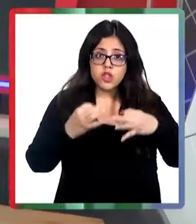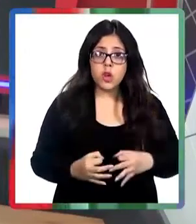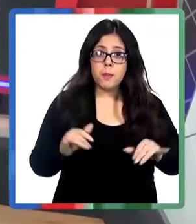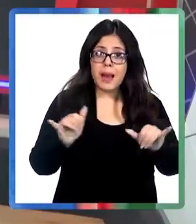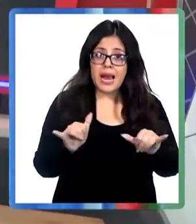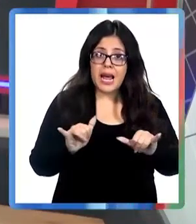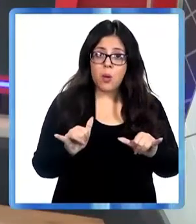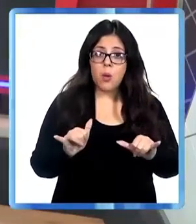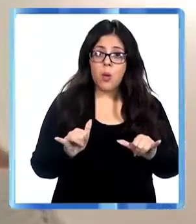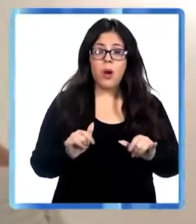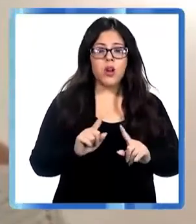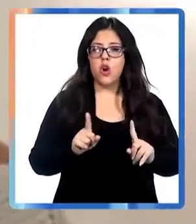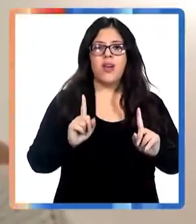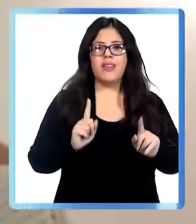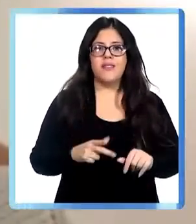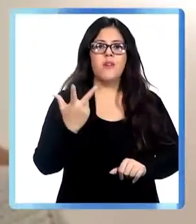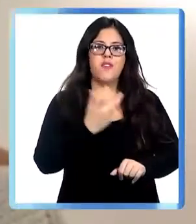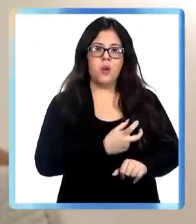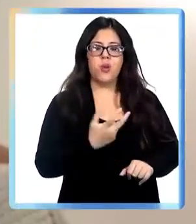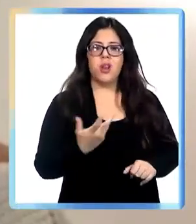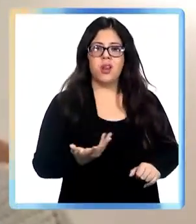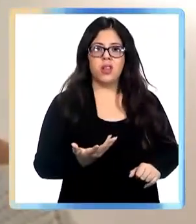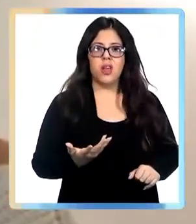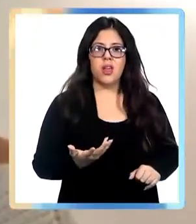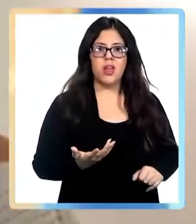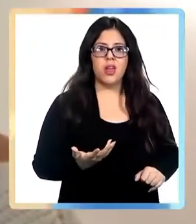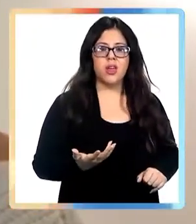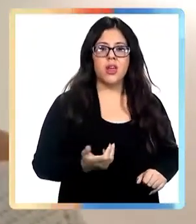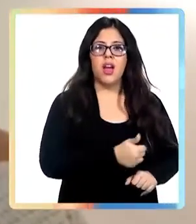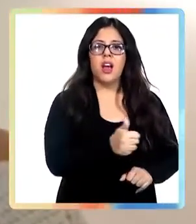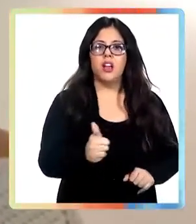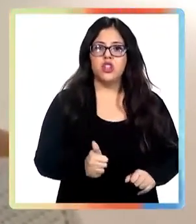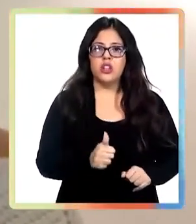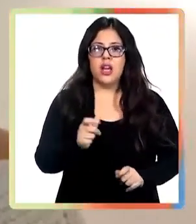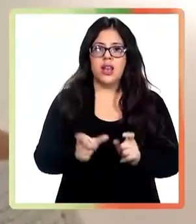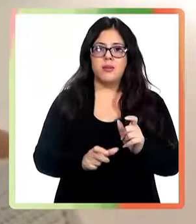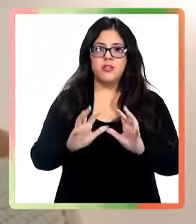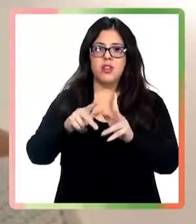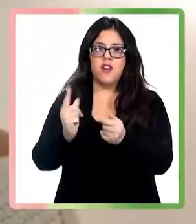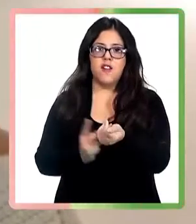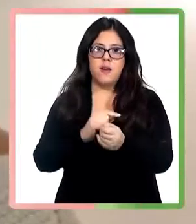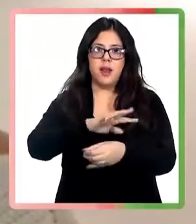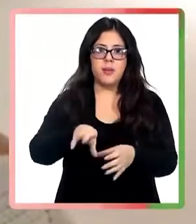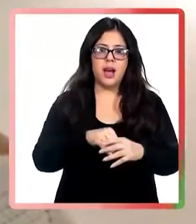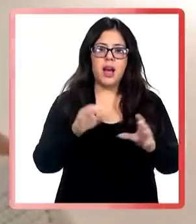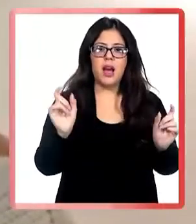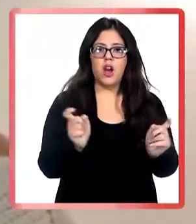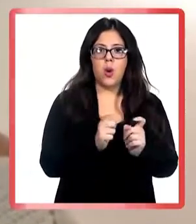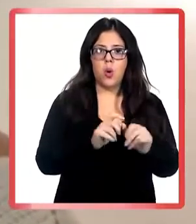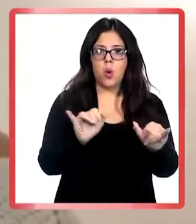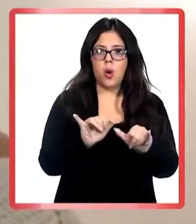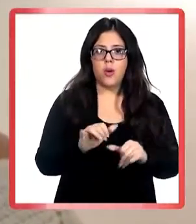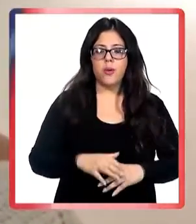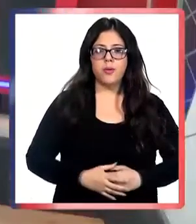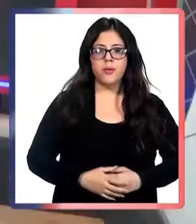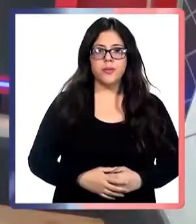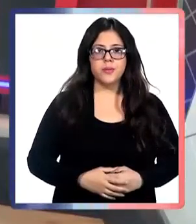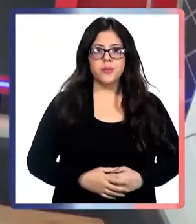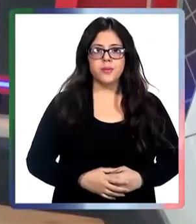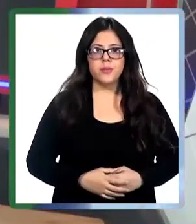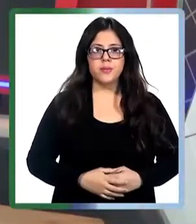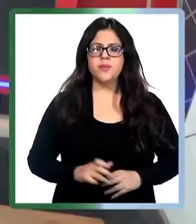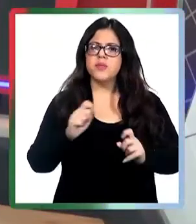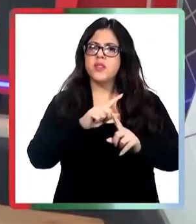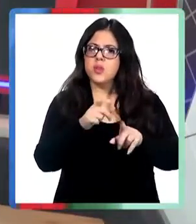protección. Necesariamente deberíamos vacunar entonces a todo el núcleo familiar que vaya a estar en contacto con ese recién nacido. ¿Y